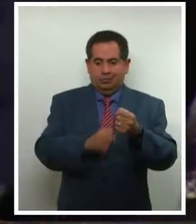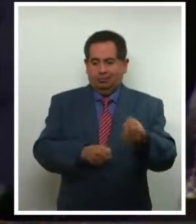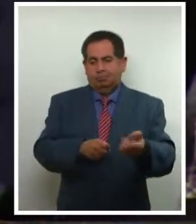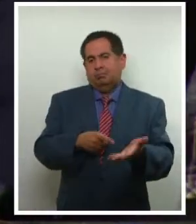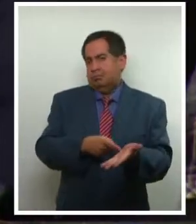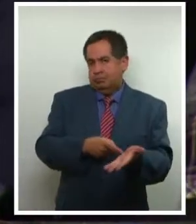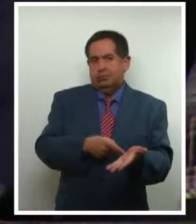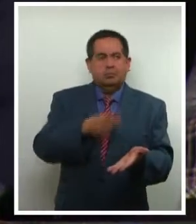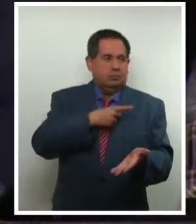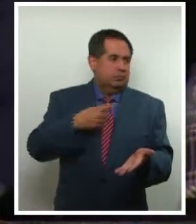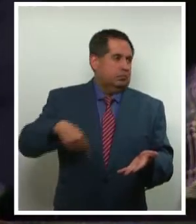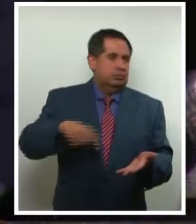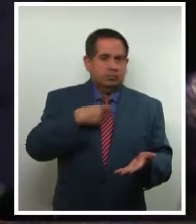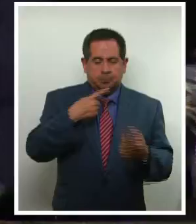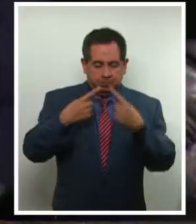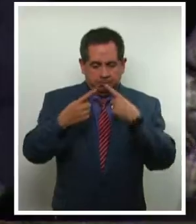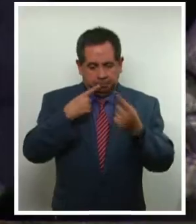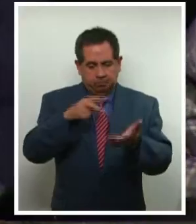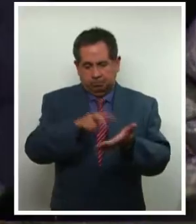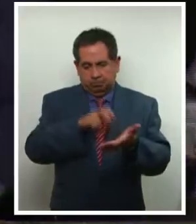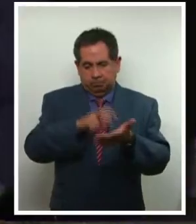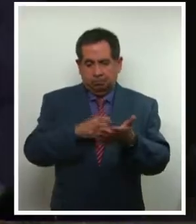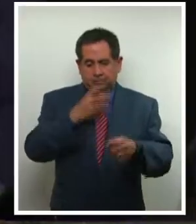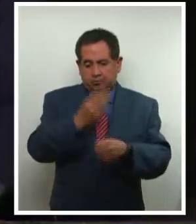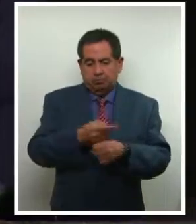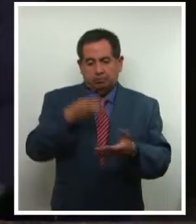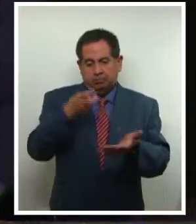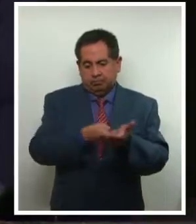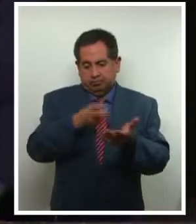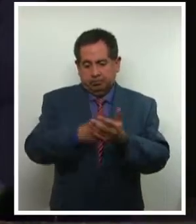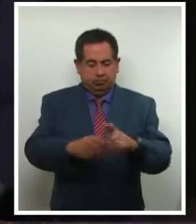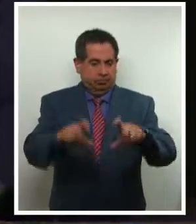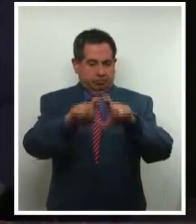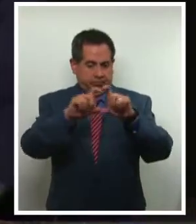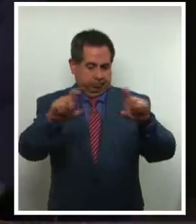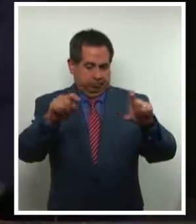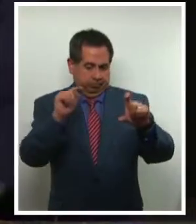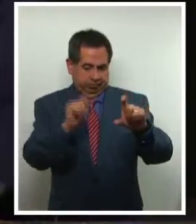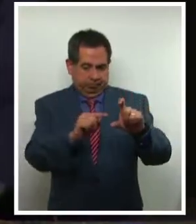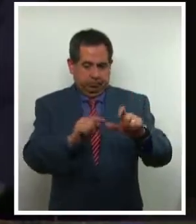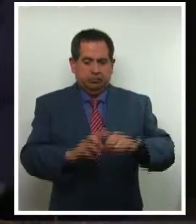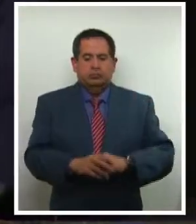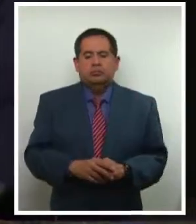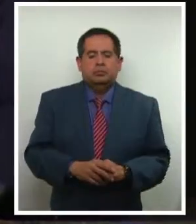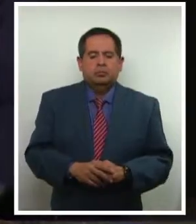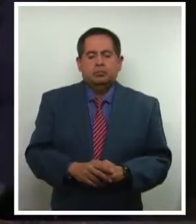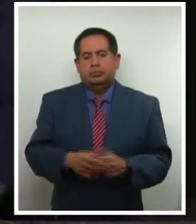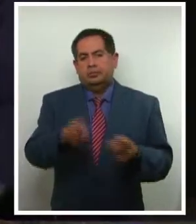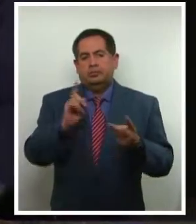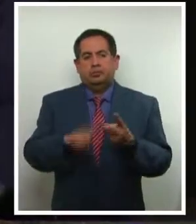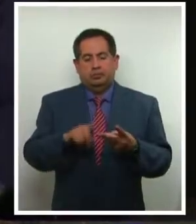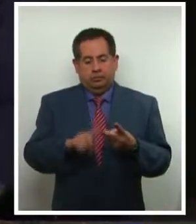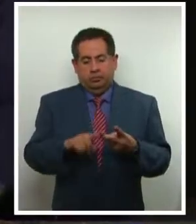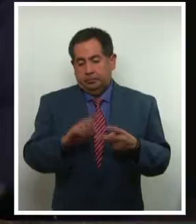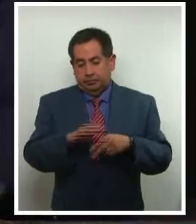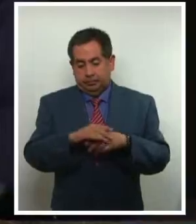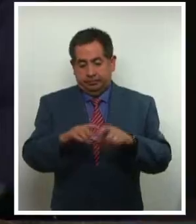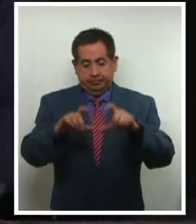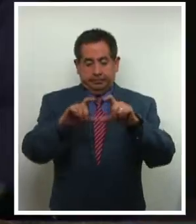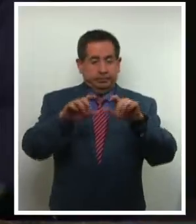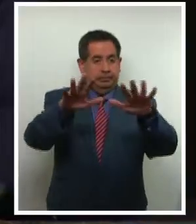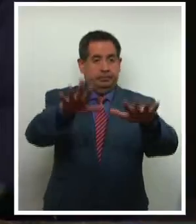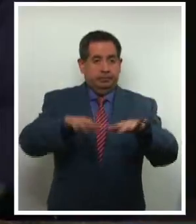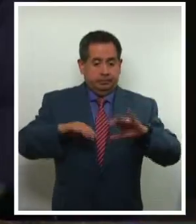Constitución que remitió el jefe de gobierno a la Asamblea Constituyente. En segundo lugar, porque este